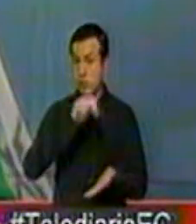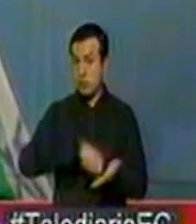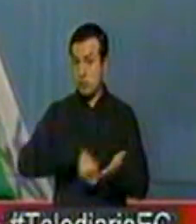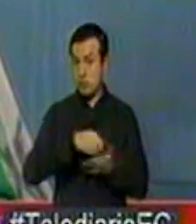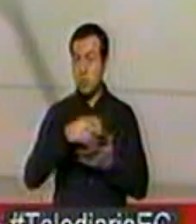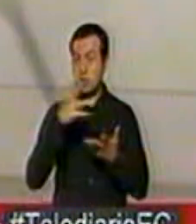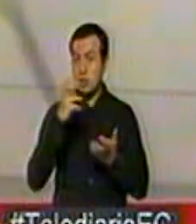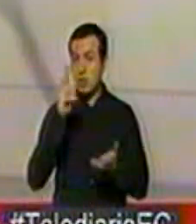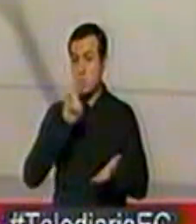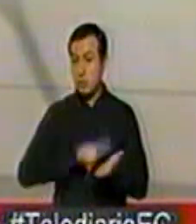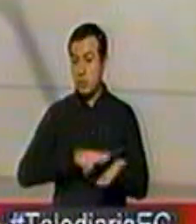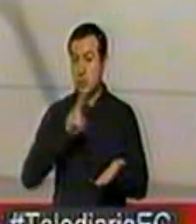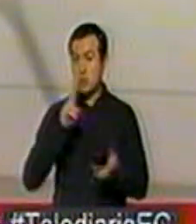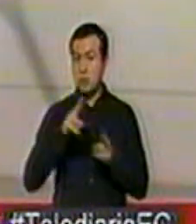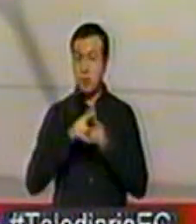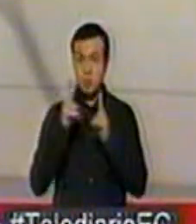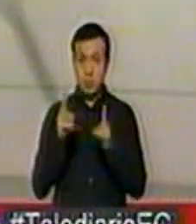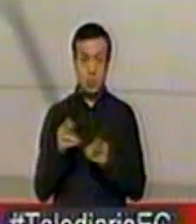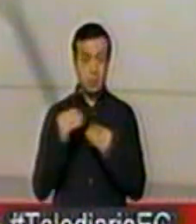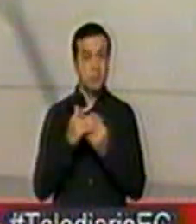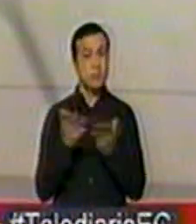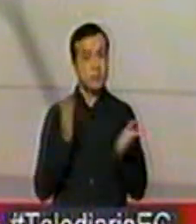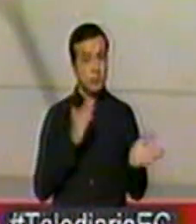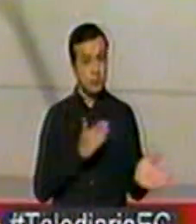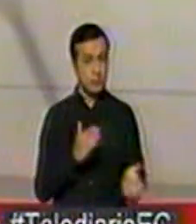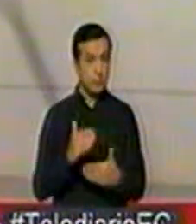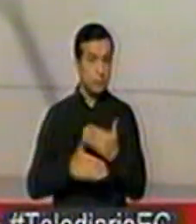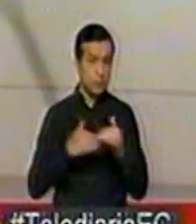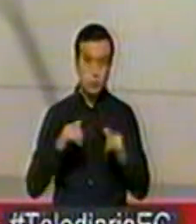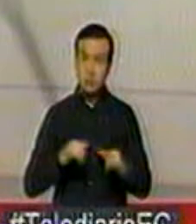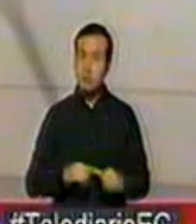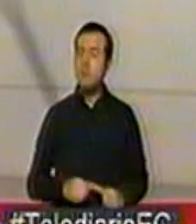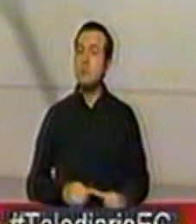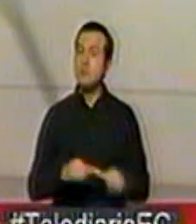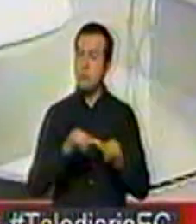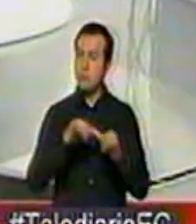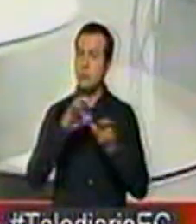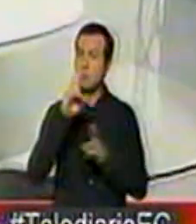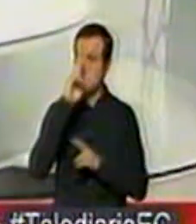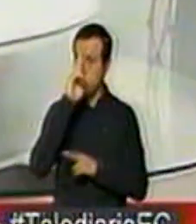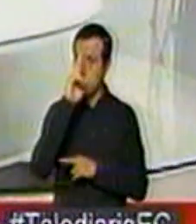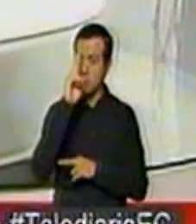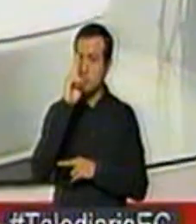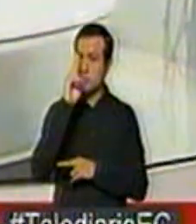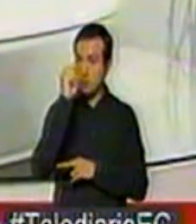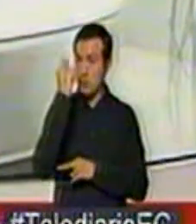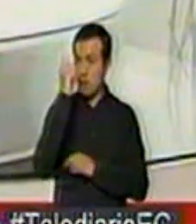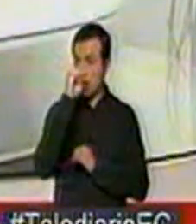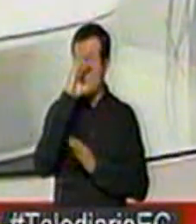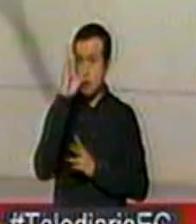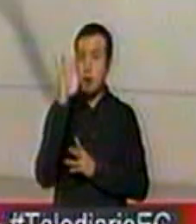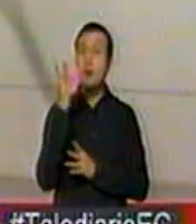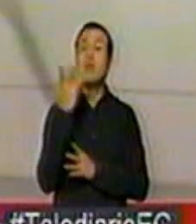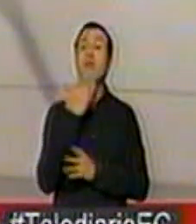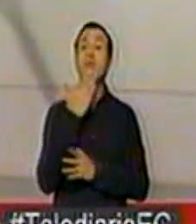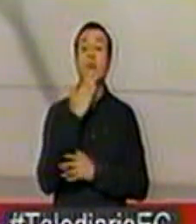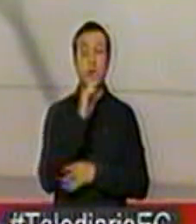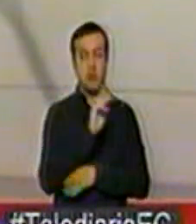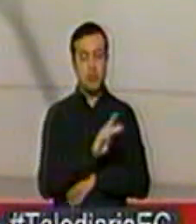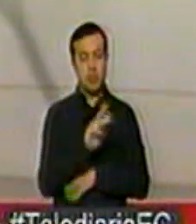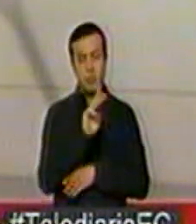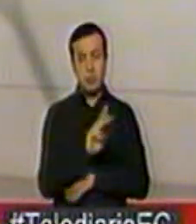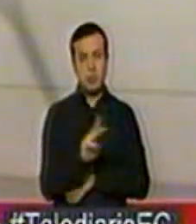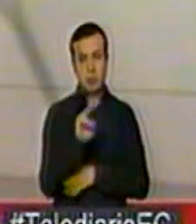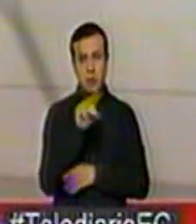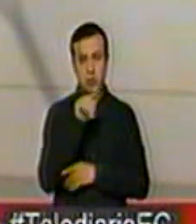acceder a esta visa que también, o a este proceso de regularización, pues tengan claro y pleno conocimiento? Sí, la página web